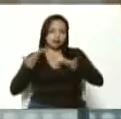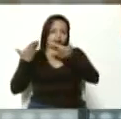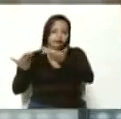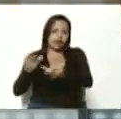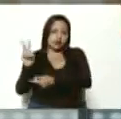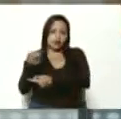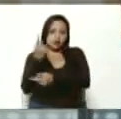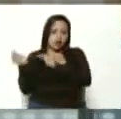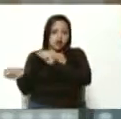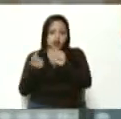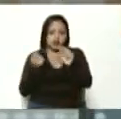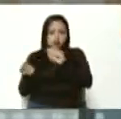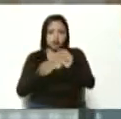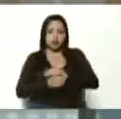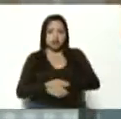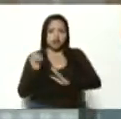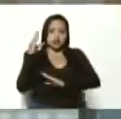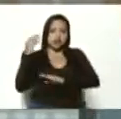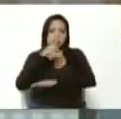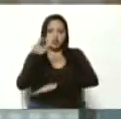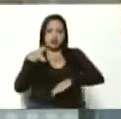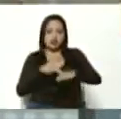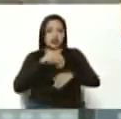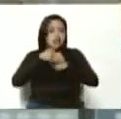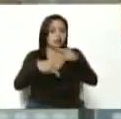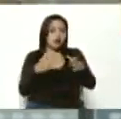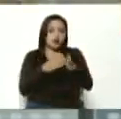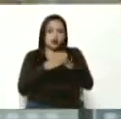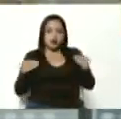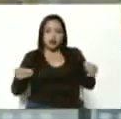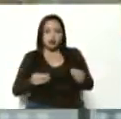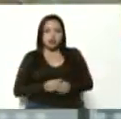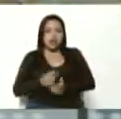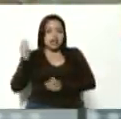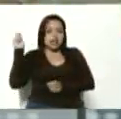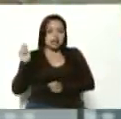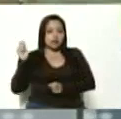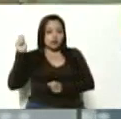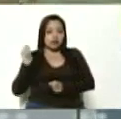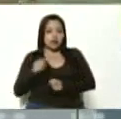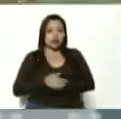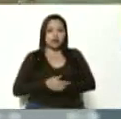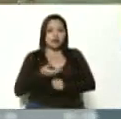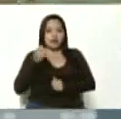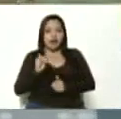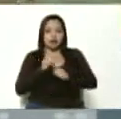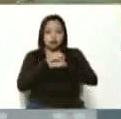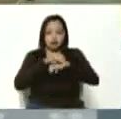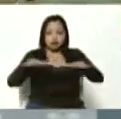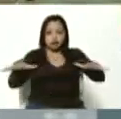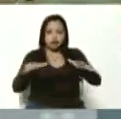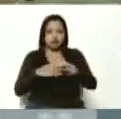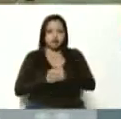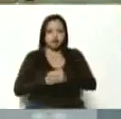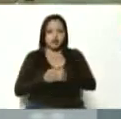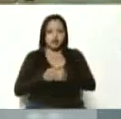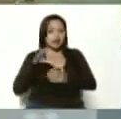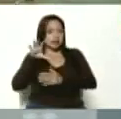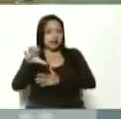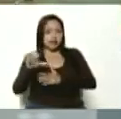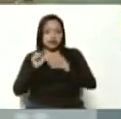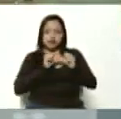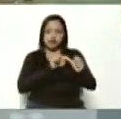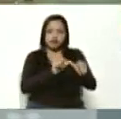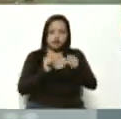discusión ante la Asamblea Nacional después que todo los diputados y las diputadas que estamos desplegados en el país sigamos